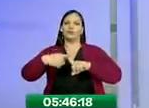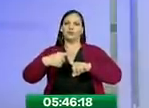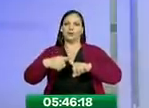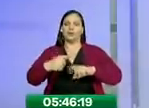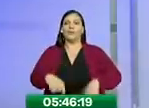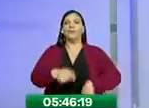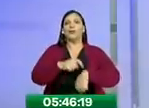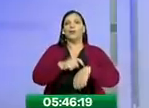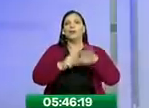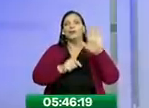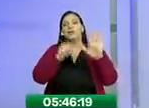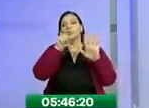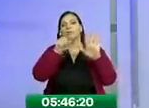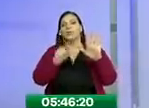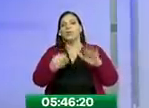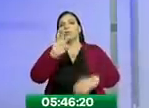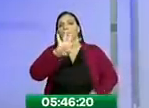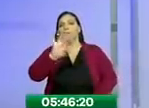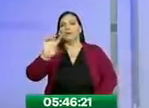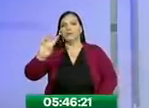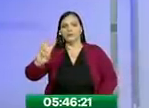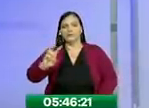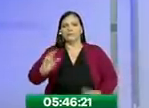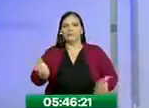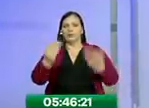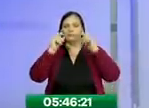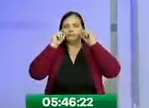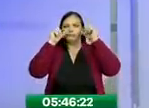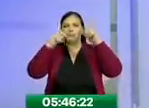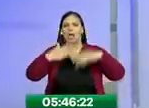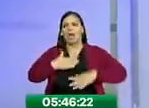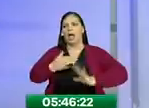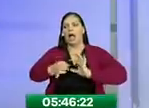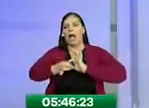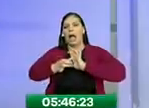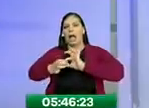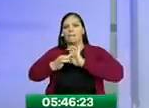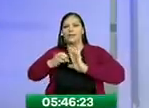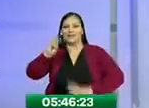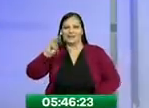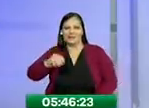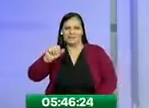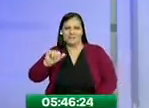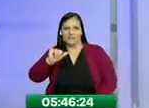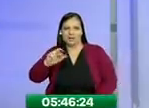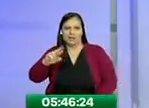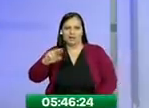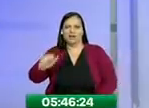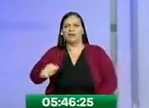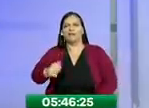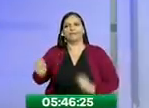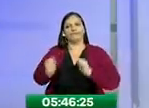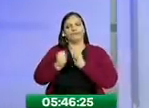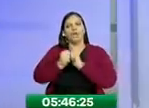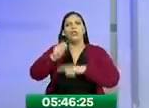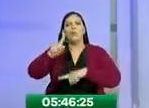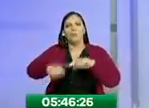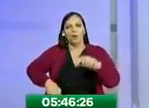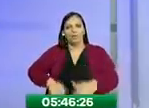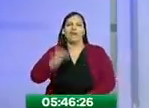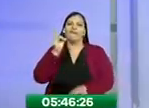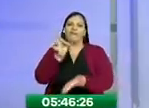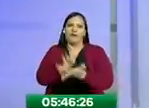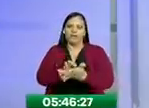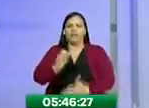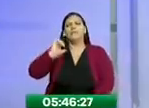aquí en el Despertar de la Noticia. Hoy no va a estar con nosotros mi querida Mayrita Montaño, la Bombón, ha pedido un descansito ahí, pero ya mañana va a estar con nosotros, así